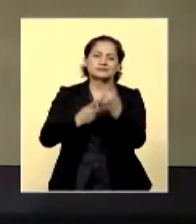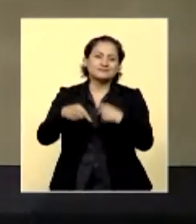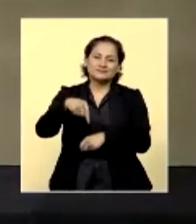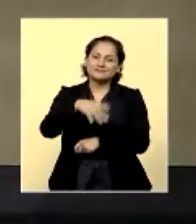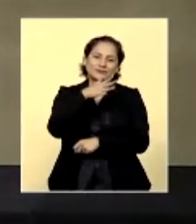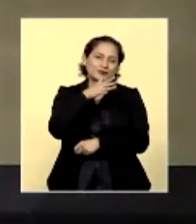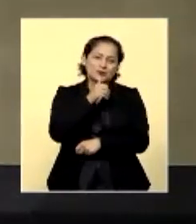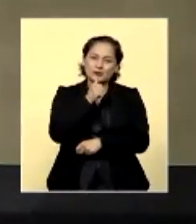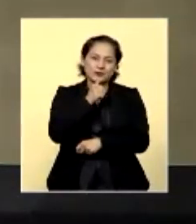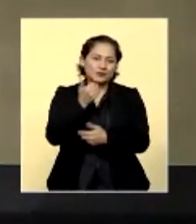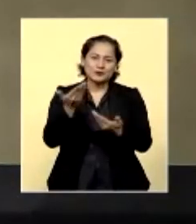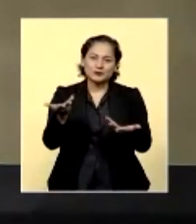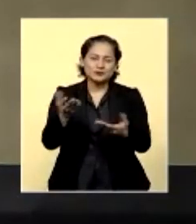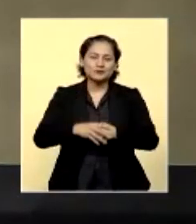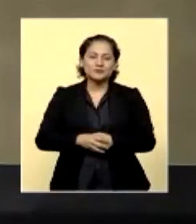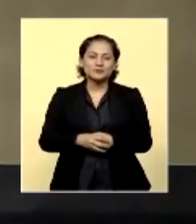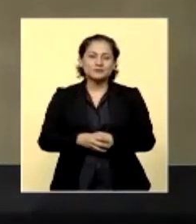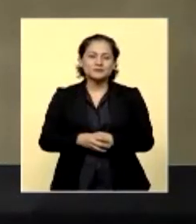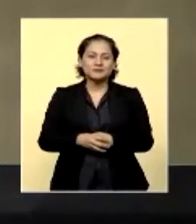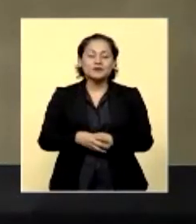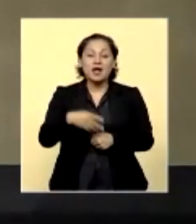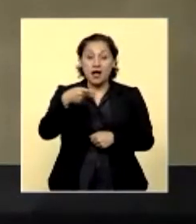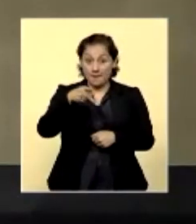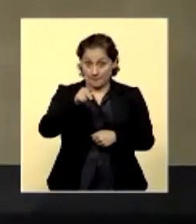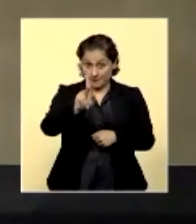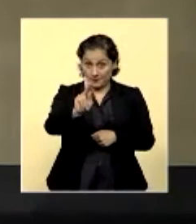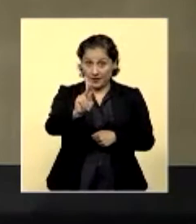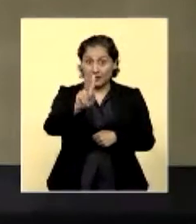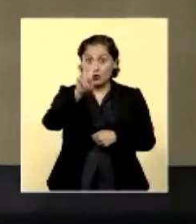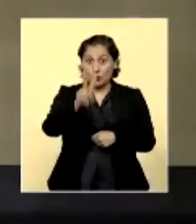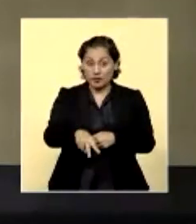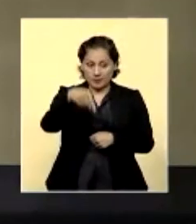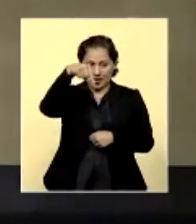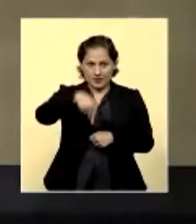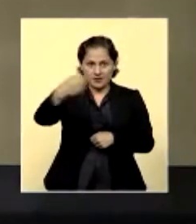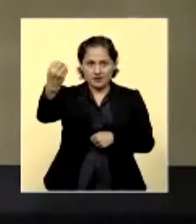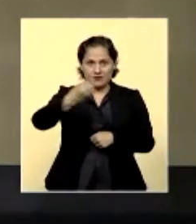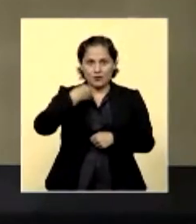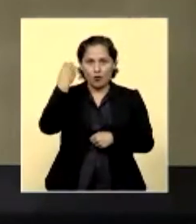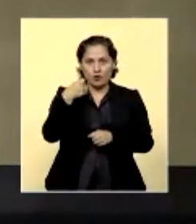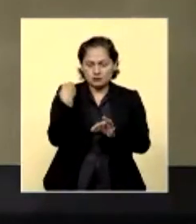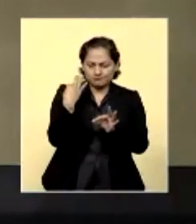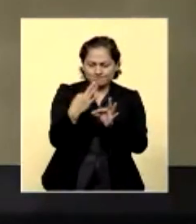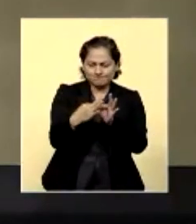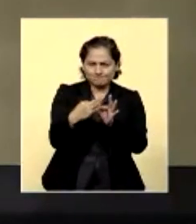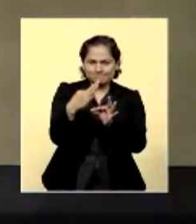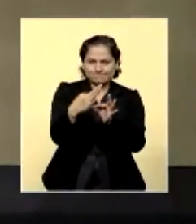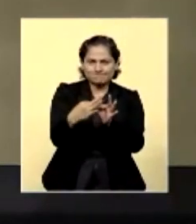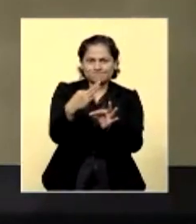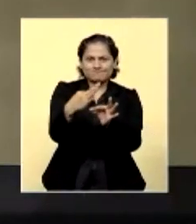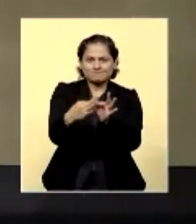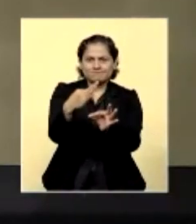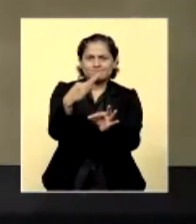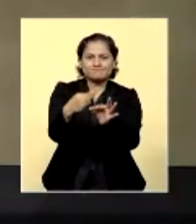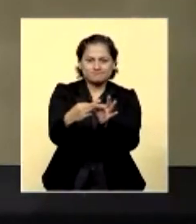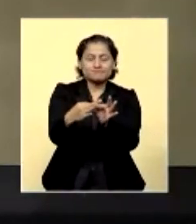Mas cada detalhe deste congresso. Pero cada detalhe de este congresso teve a mão. Tuvo y a dedicación, la